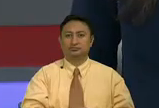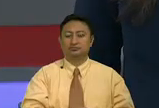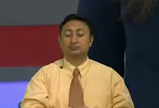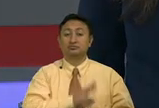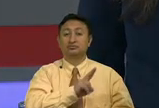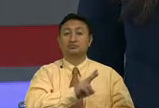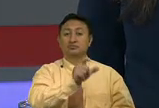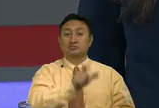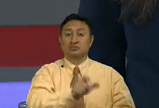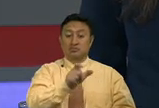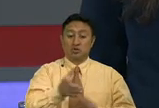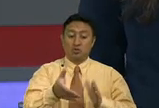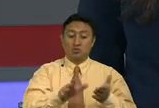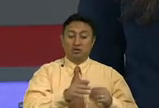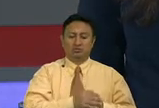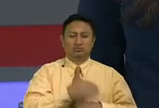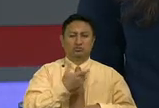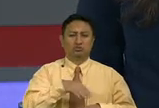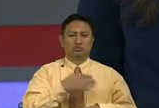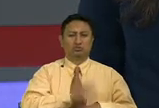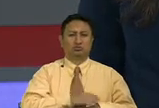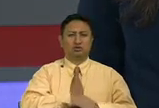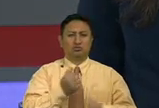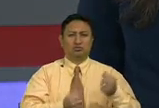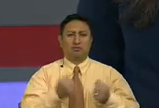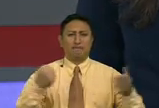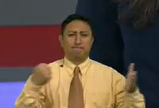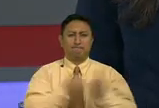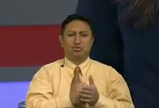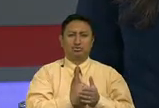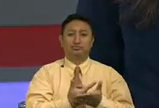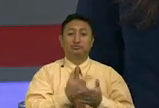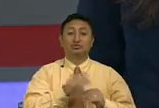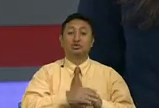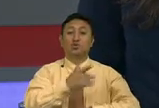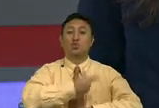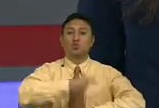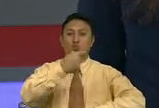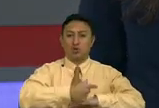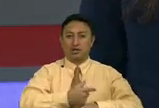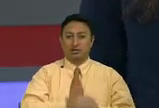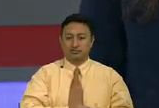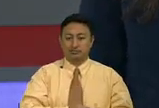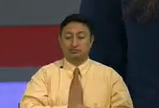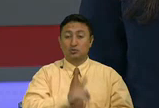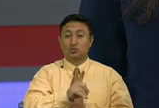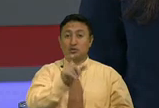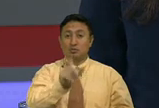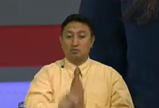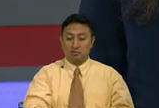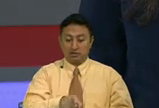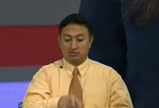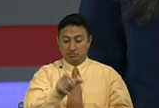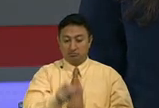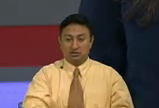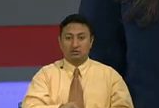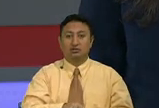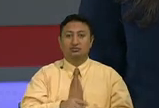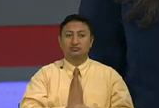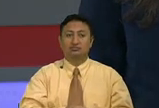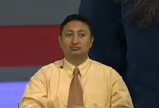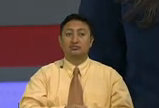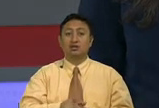muertos fue el saldo trágico de accidentes de tránsito en la provincia del Guayas durante el fin de semana. Una de las víctimas es un ciudadano que iba en